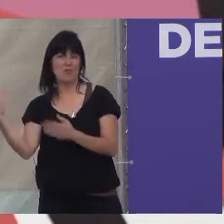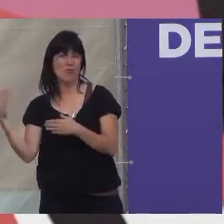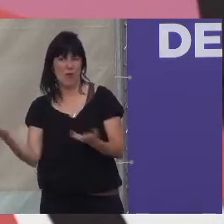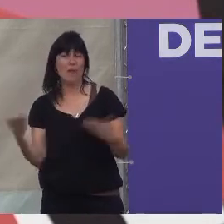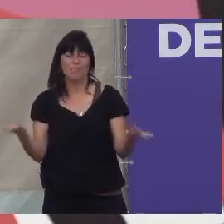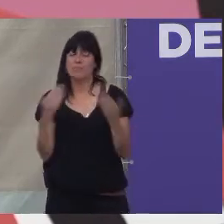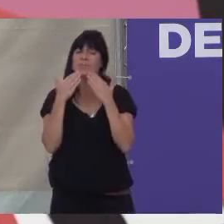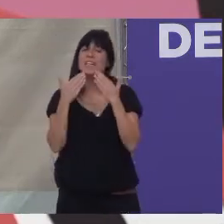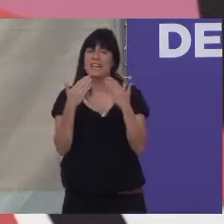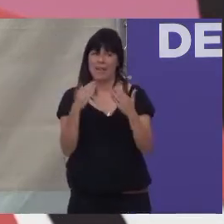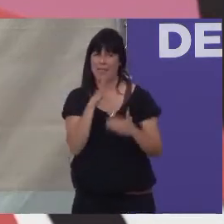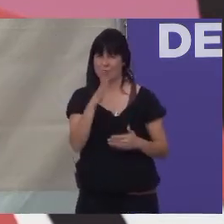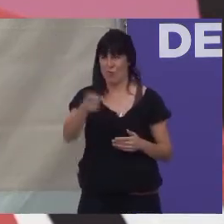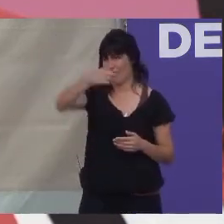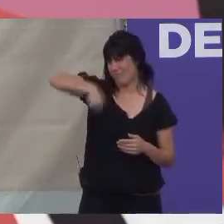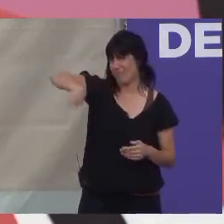todos por ello.